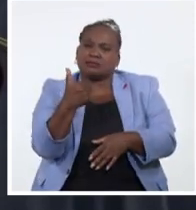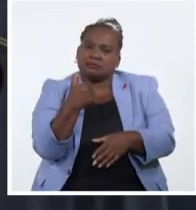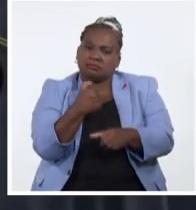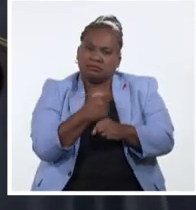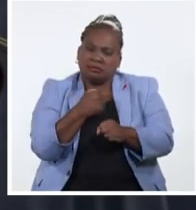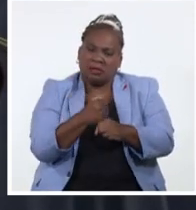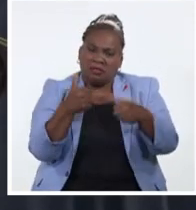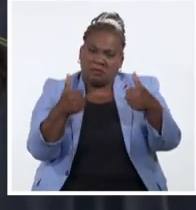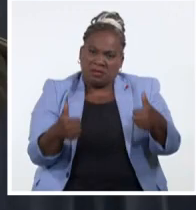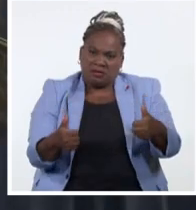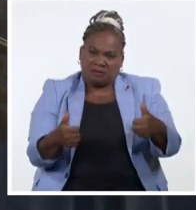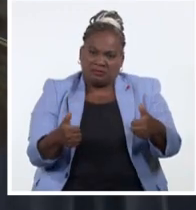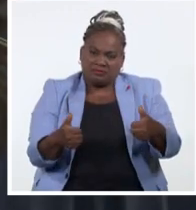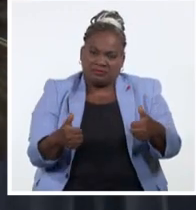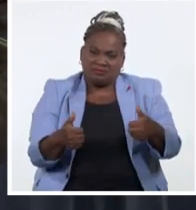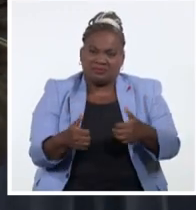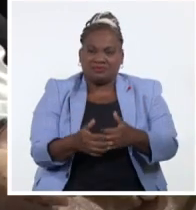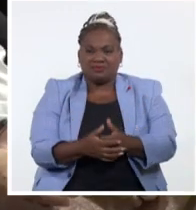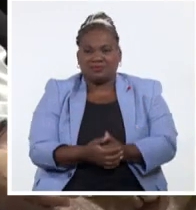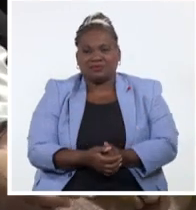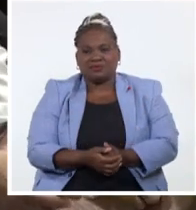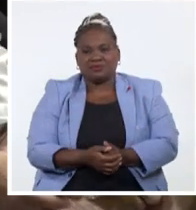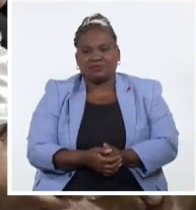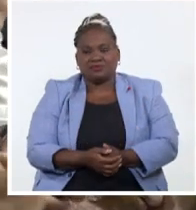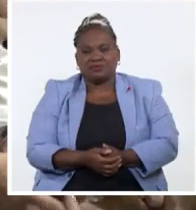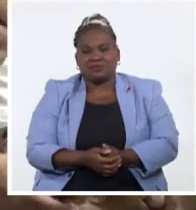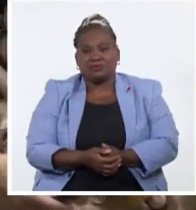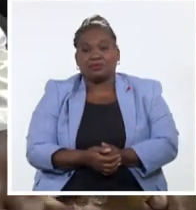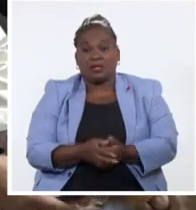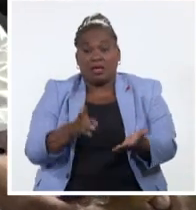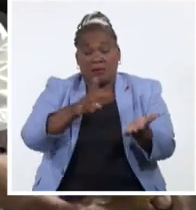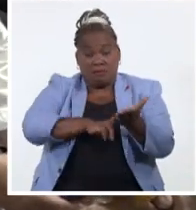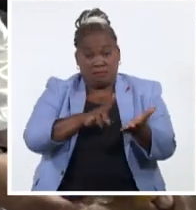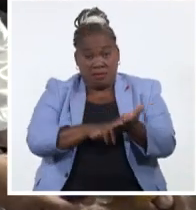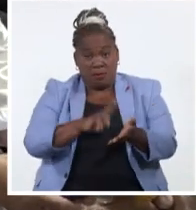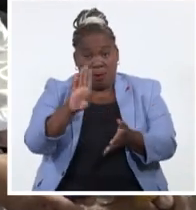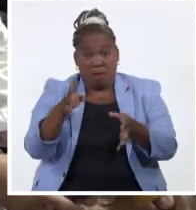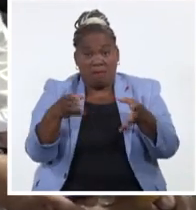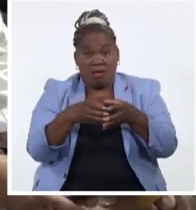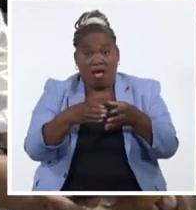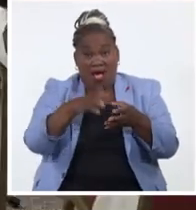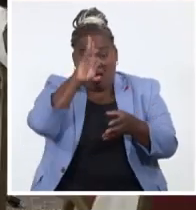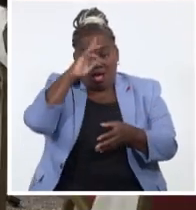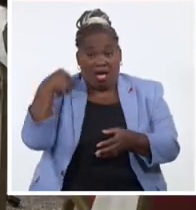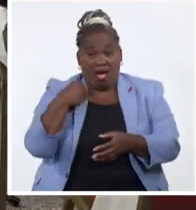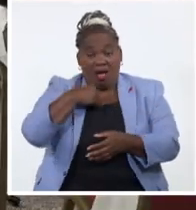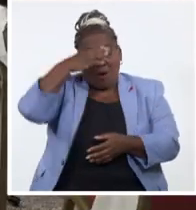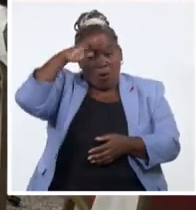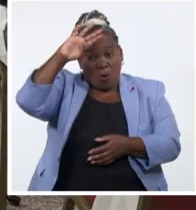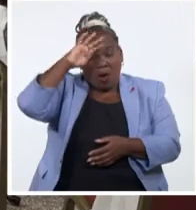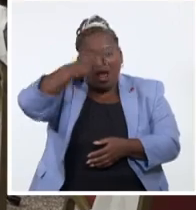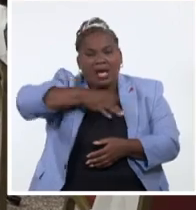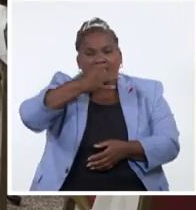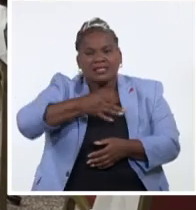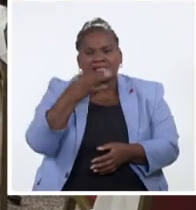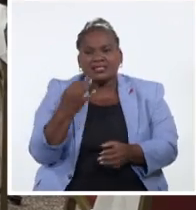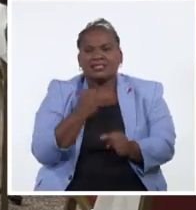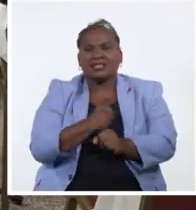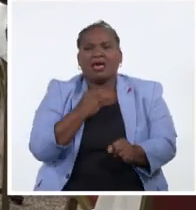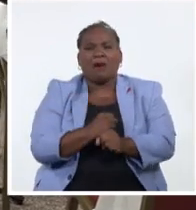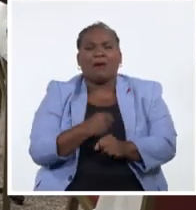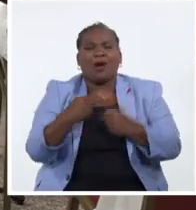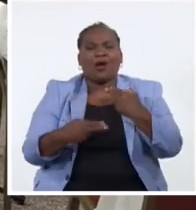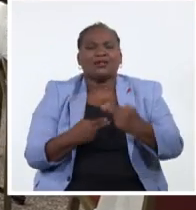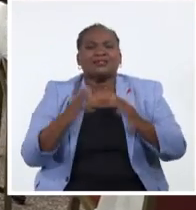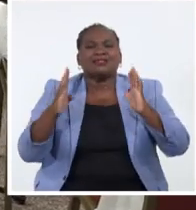que brindar Y lograr los integrantes de la brigada médica cubana se refirieron al trabajo realizado Durante la